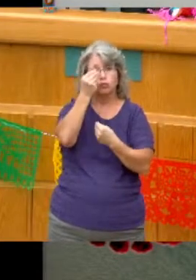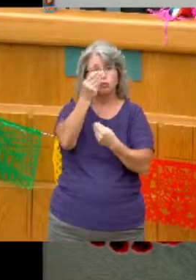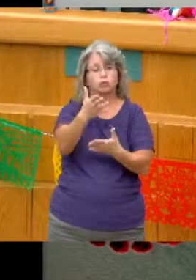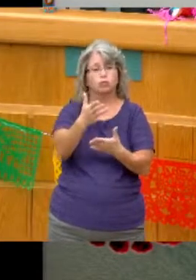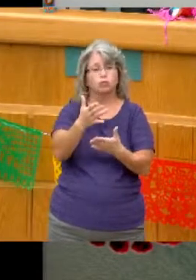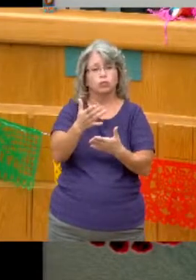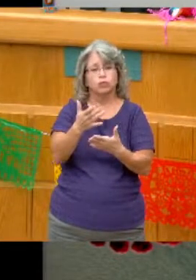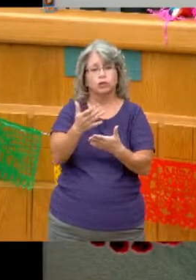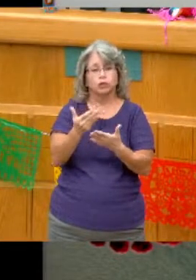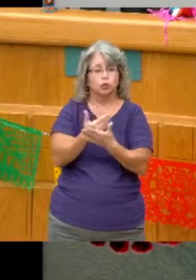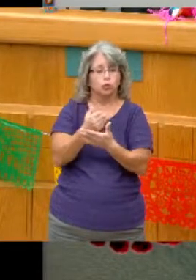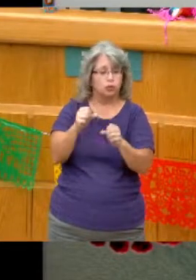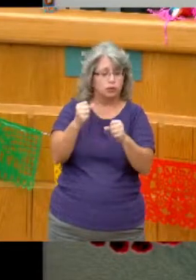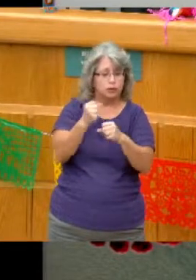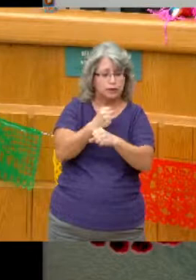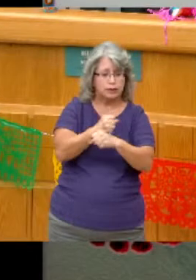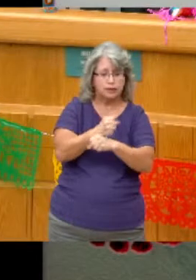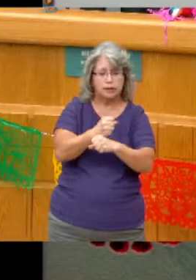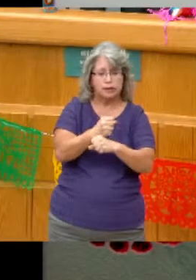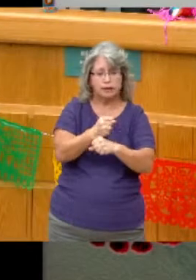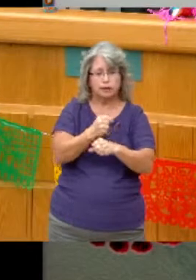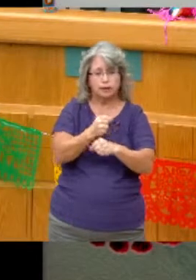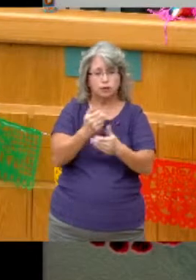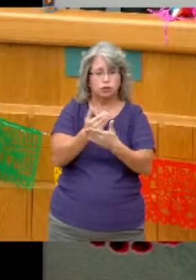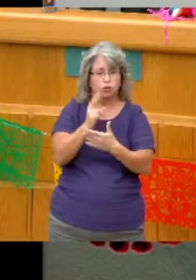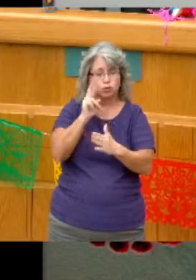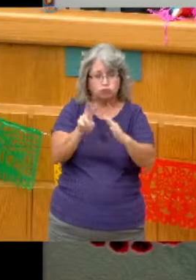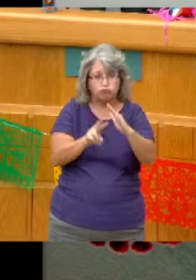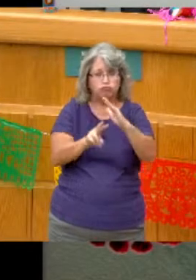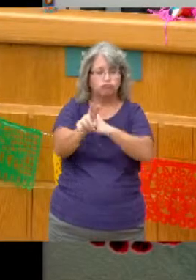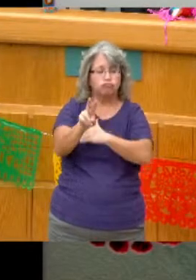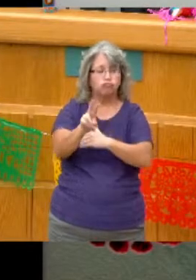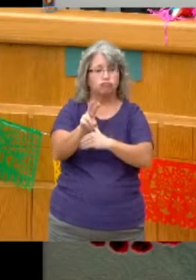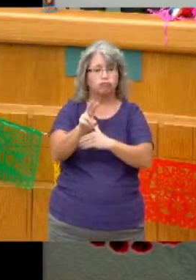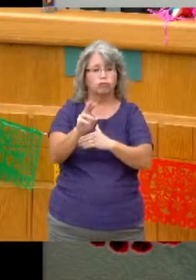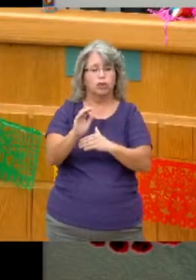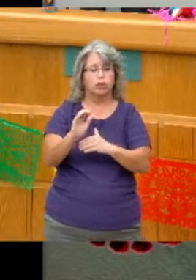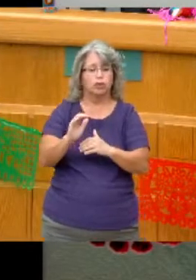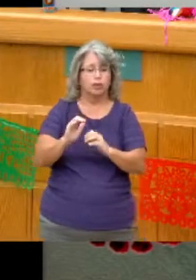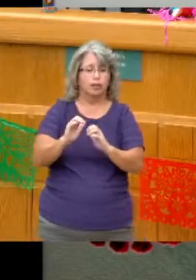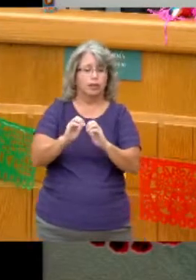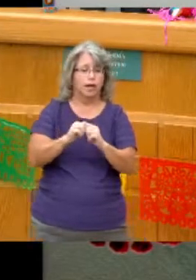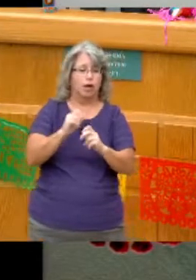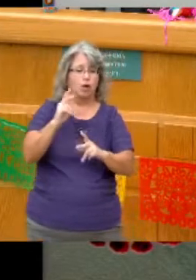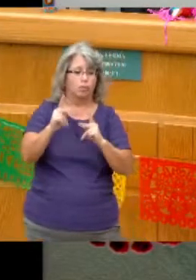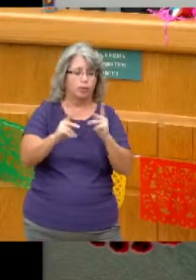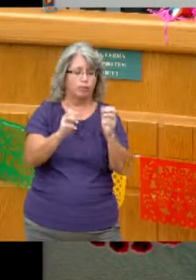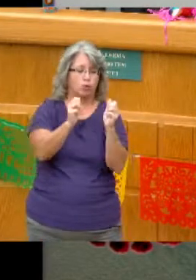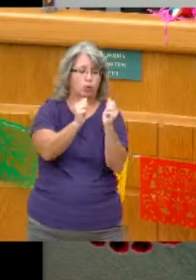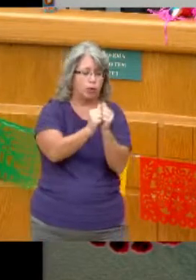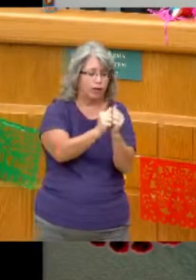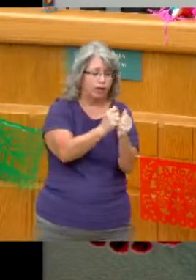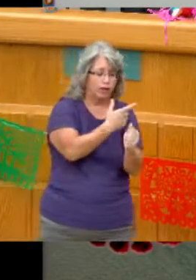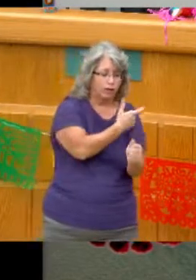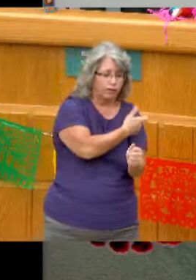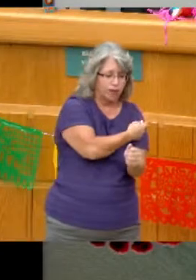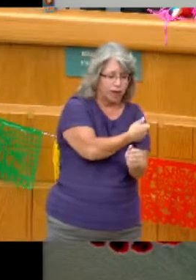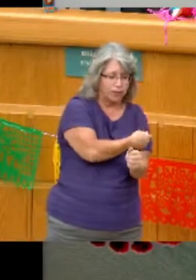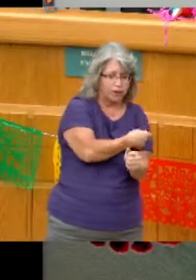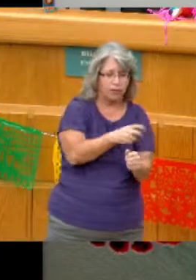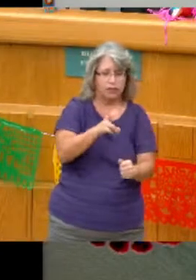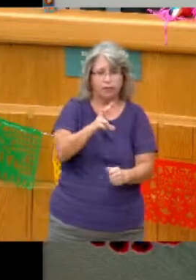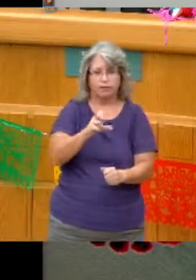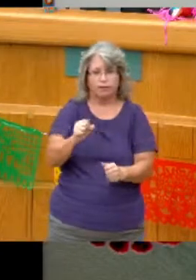pandemic with new statistics and how people with vaccinations versus without vaccinations